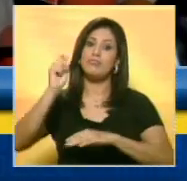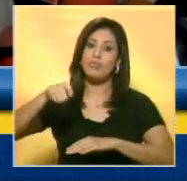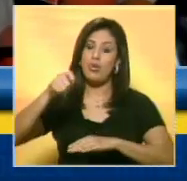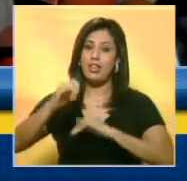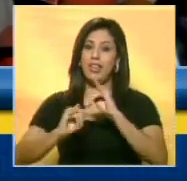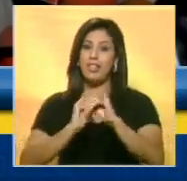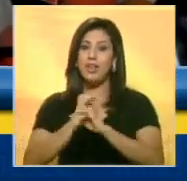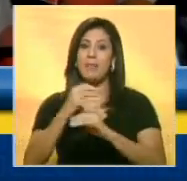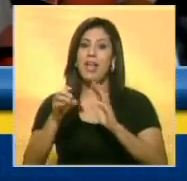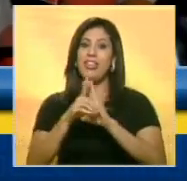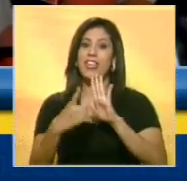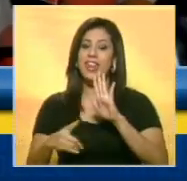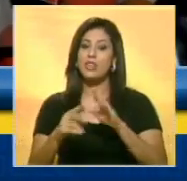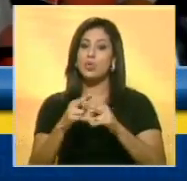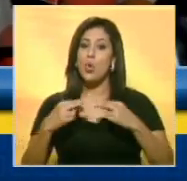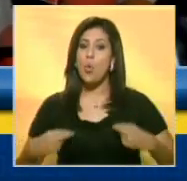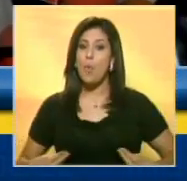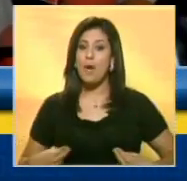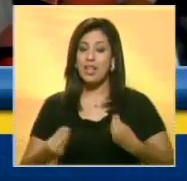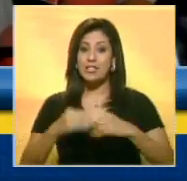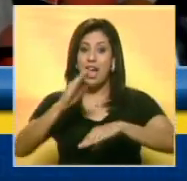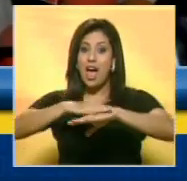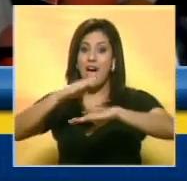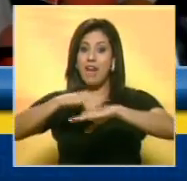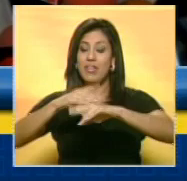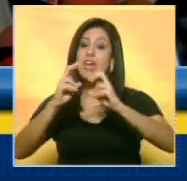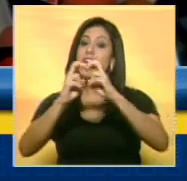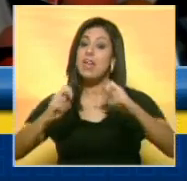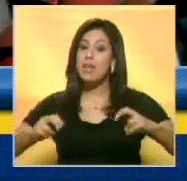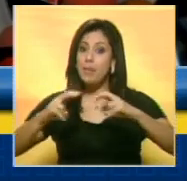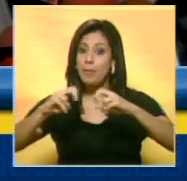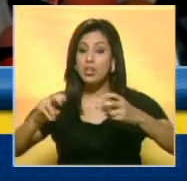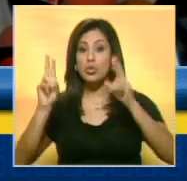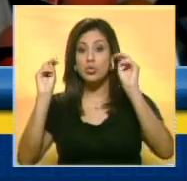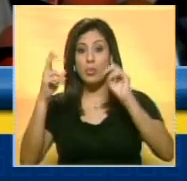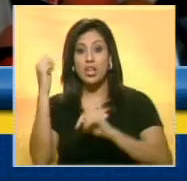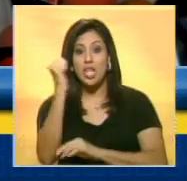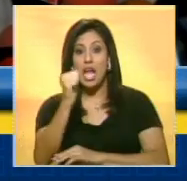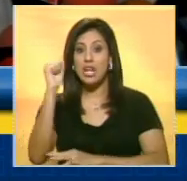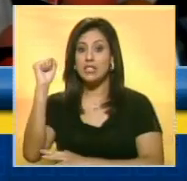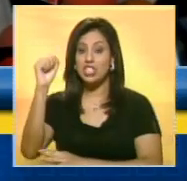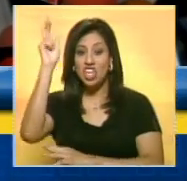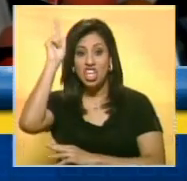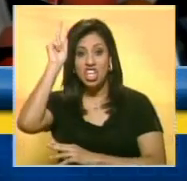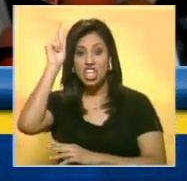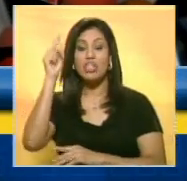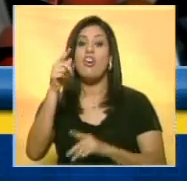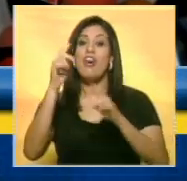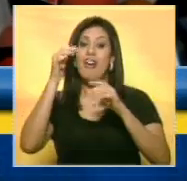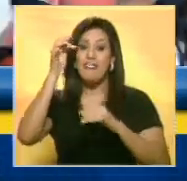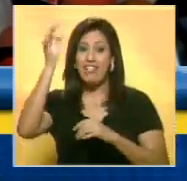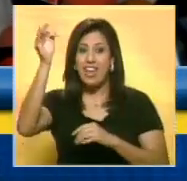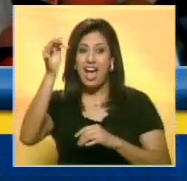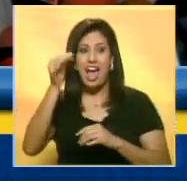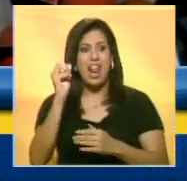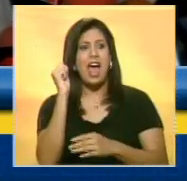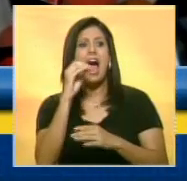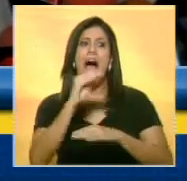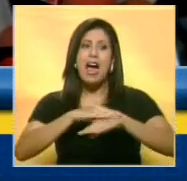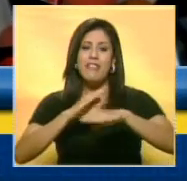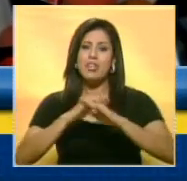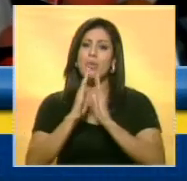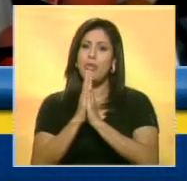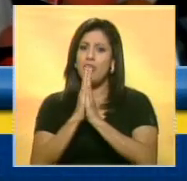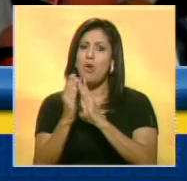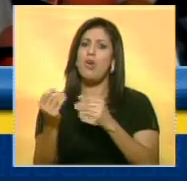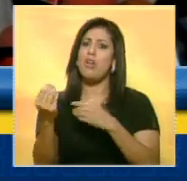Interamericana de Derechos Humanos haciendo un llamado a investigar la supuesta masacre la fiscal exigió el cese el hostigamiento por parte